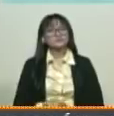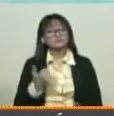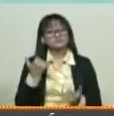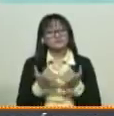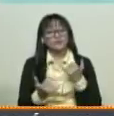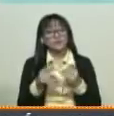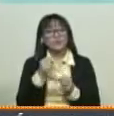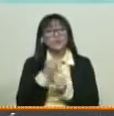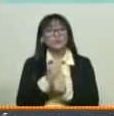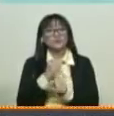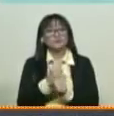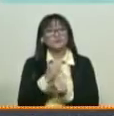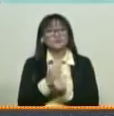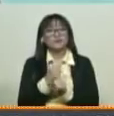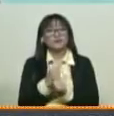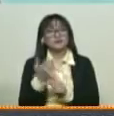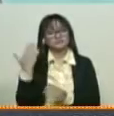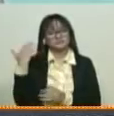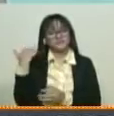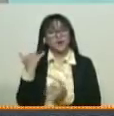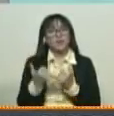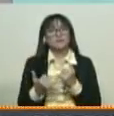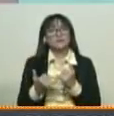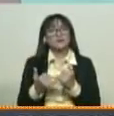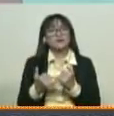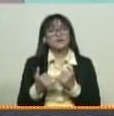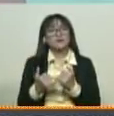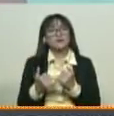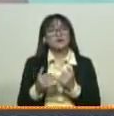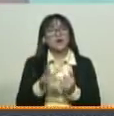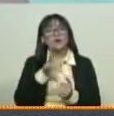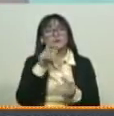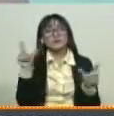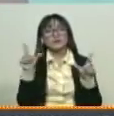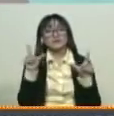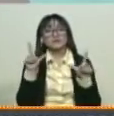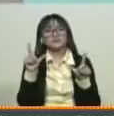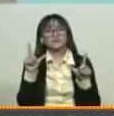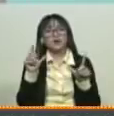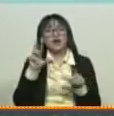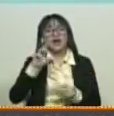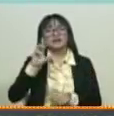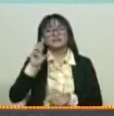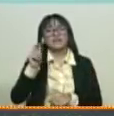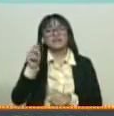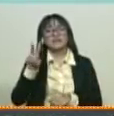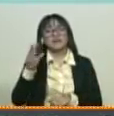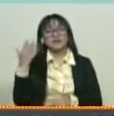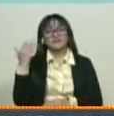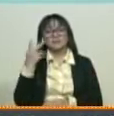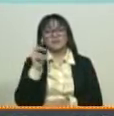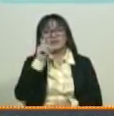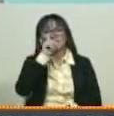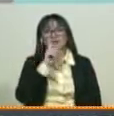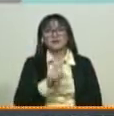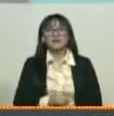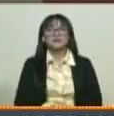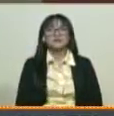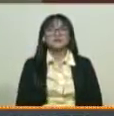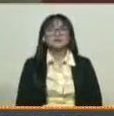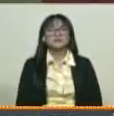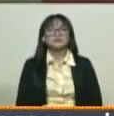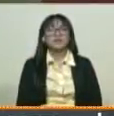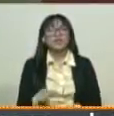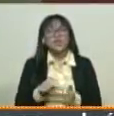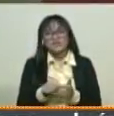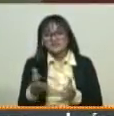tuvo un trabajo, la última vez, fue con un pésimo programa de televisión en Radio Caracas Televisión, la última vez, hace como 20 años. ¿De dónde saca 50